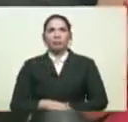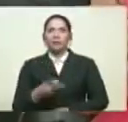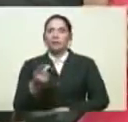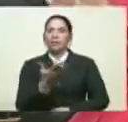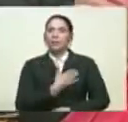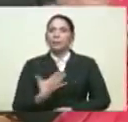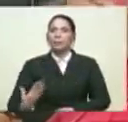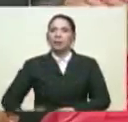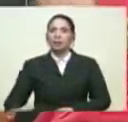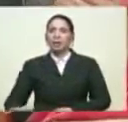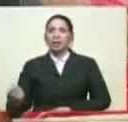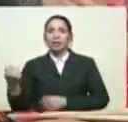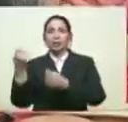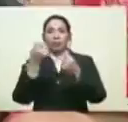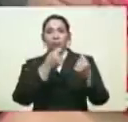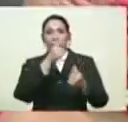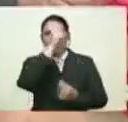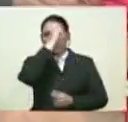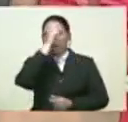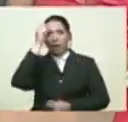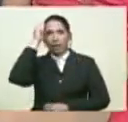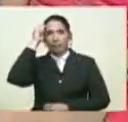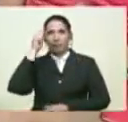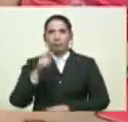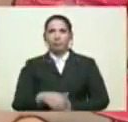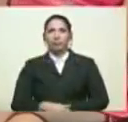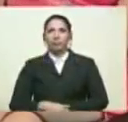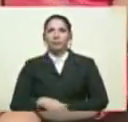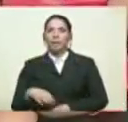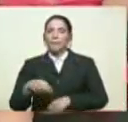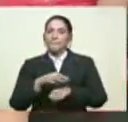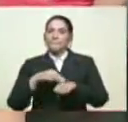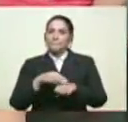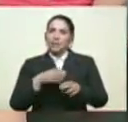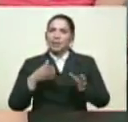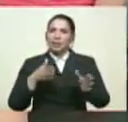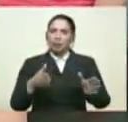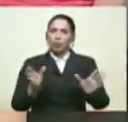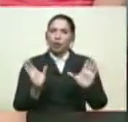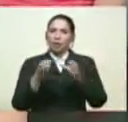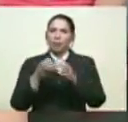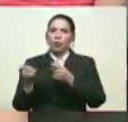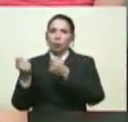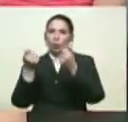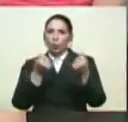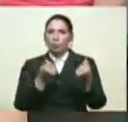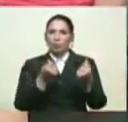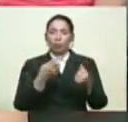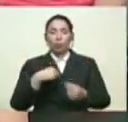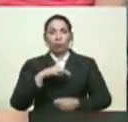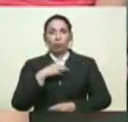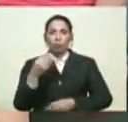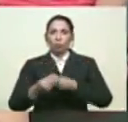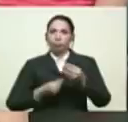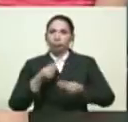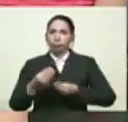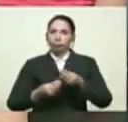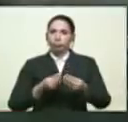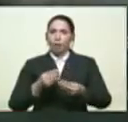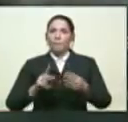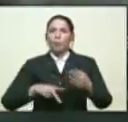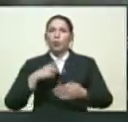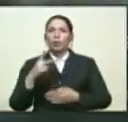Vicepresidente de Economía, Tarek El Aizán, ministro del equipo económico. Hemos venido afinando el programa